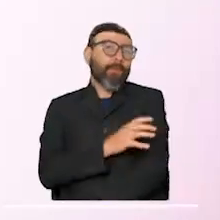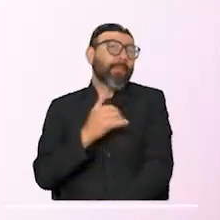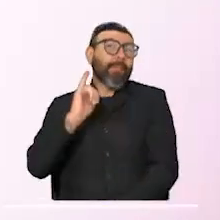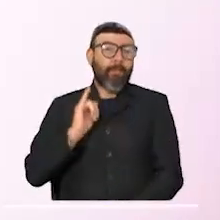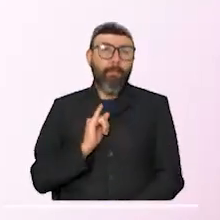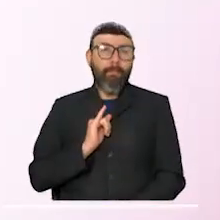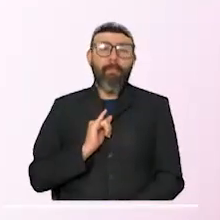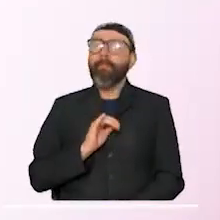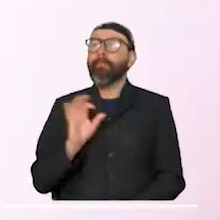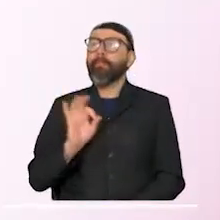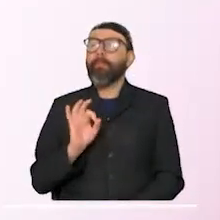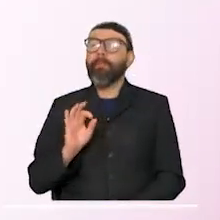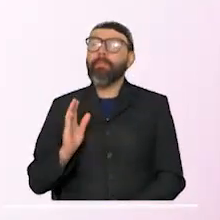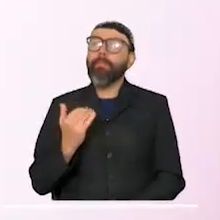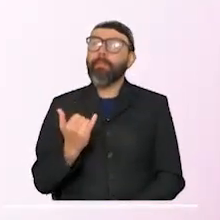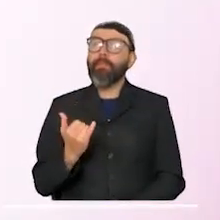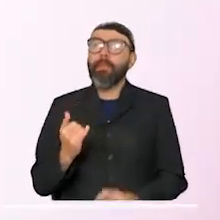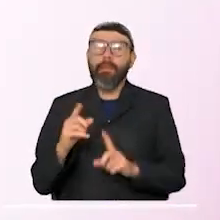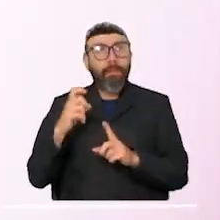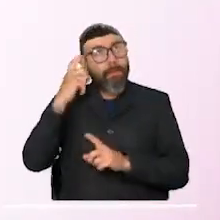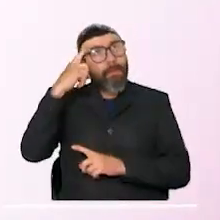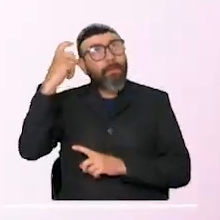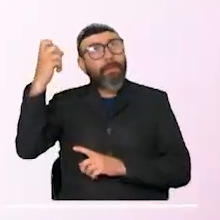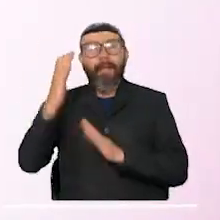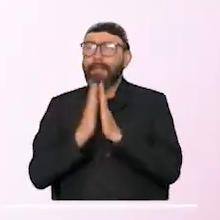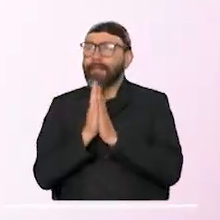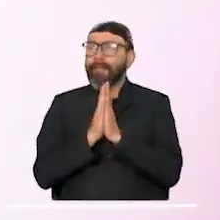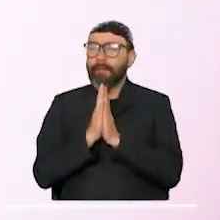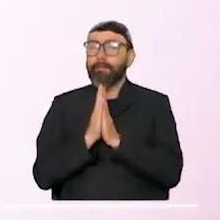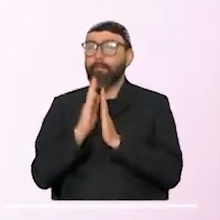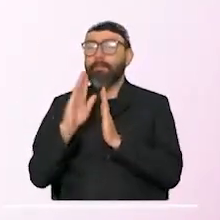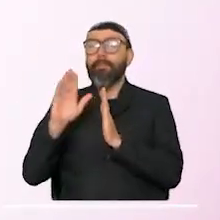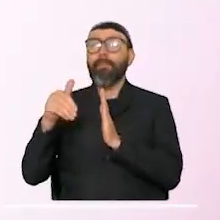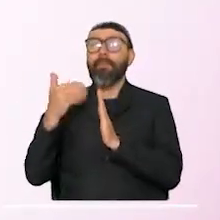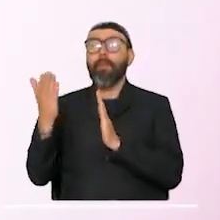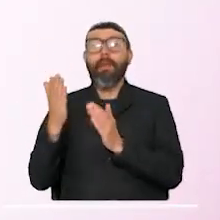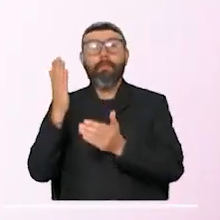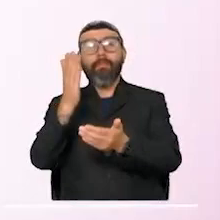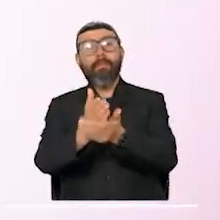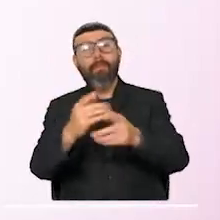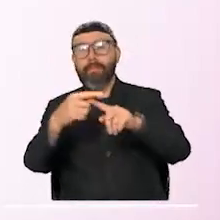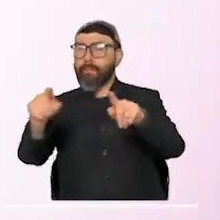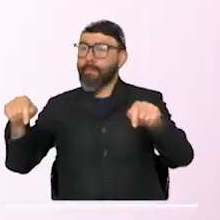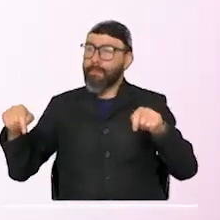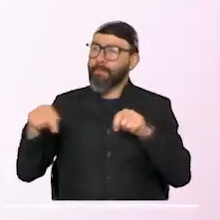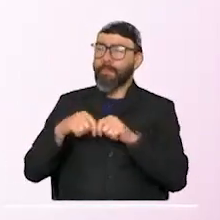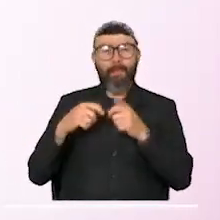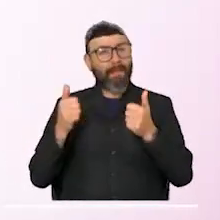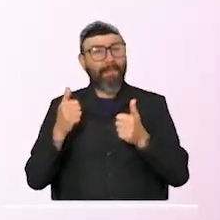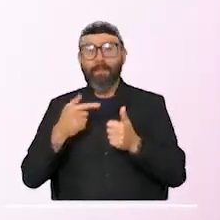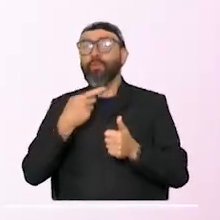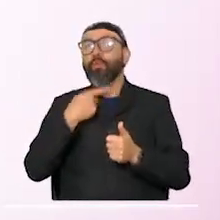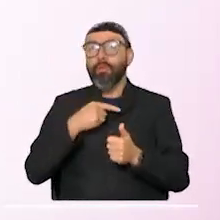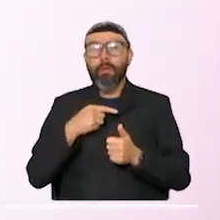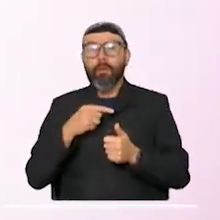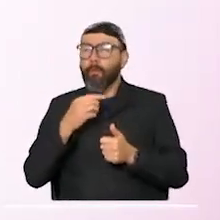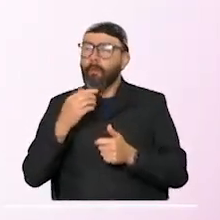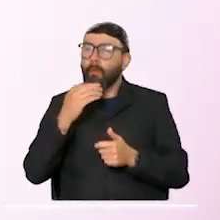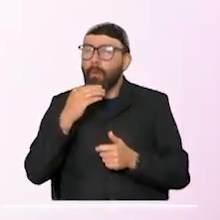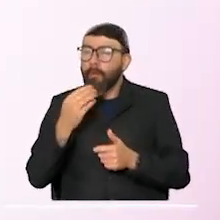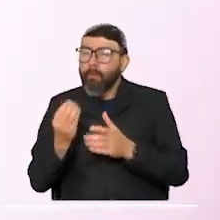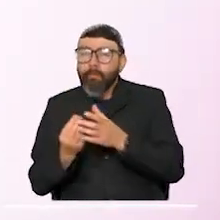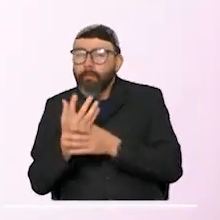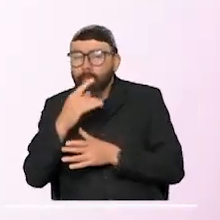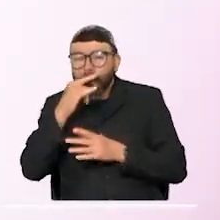el hecho de la evocación de esa imagina luego nos vamos a un ambiente agradable entonces existen unas esencias florales y